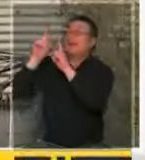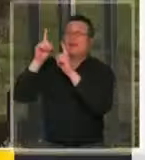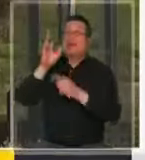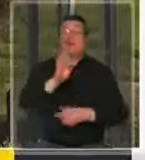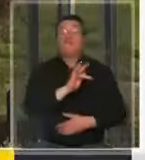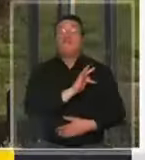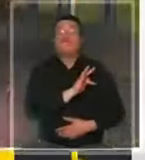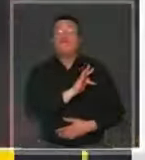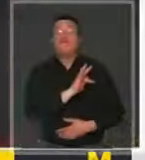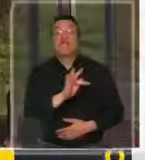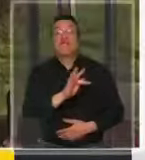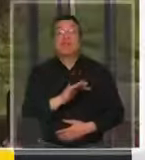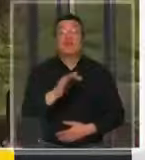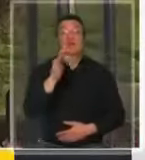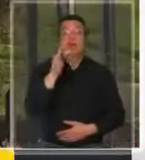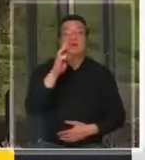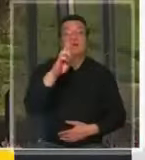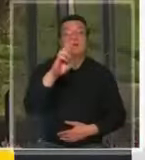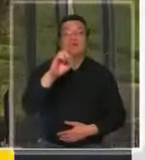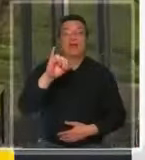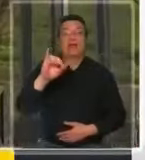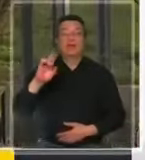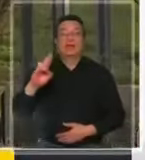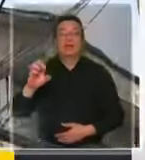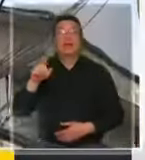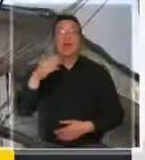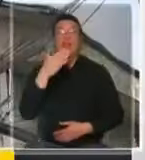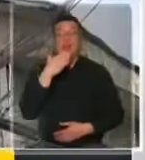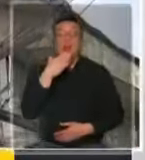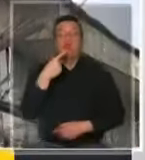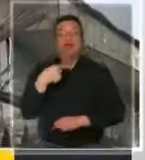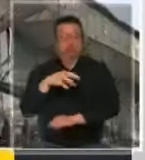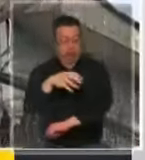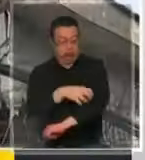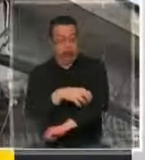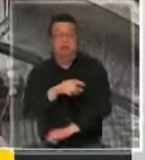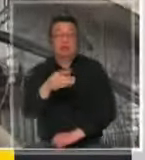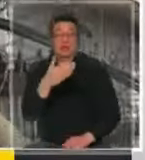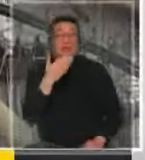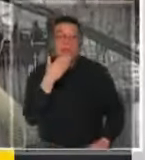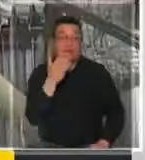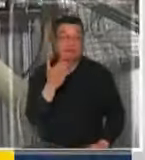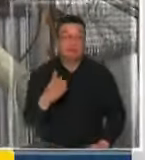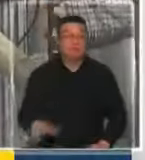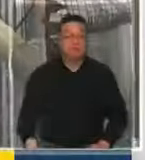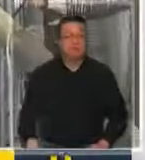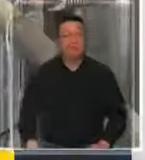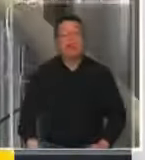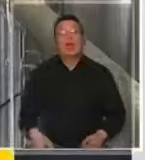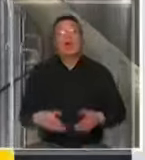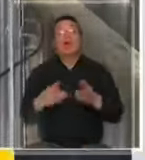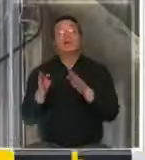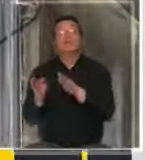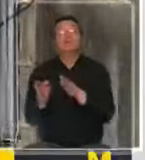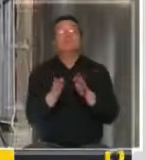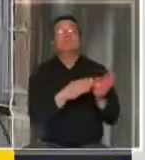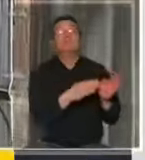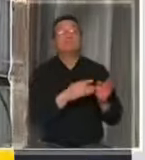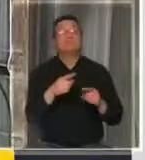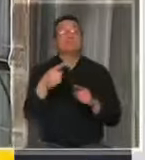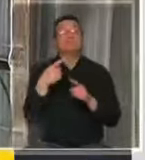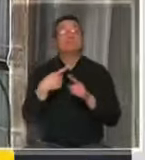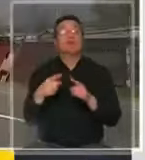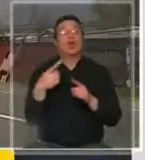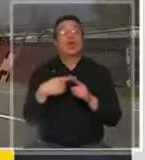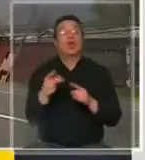que mantiene este problema, sino también otros sectores de nuestro país. Bien, vamos ahora, Ramón. Vamos a seguir